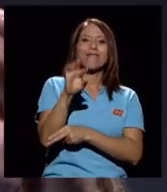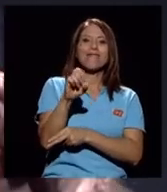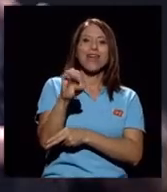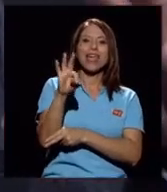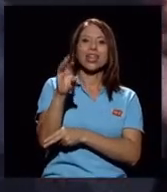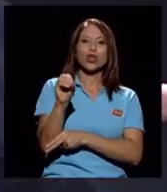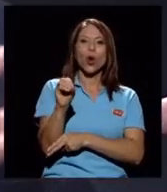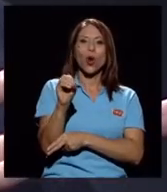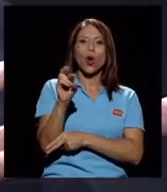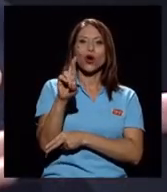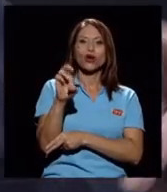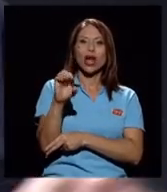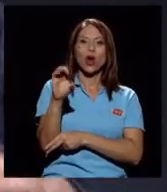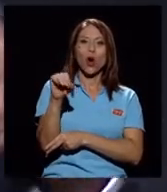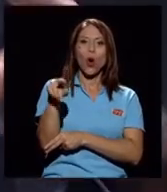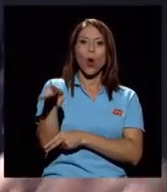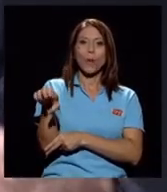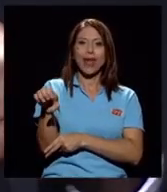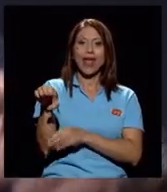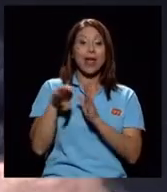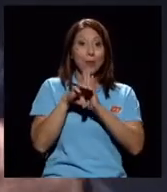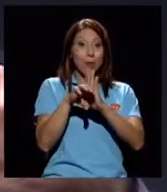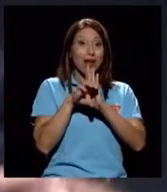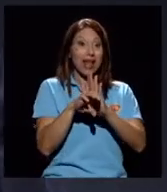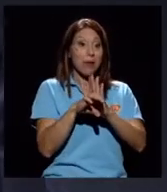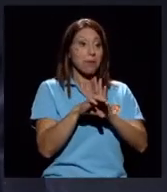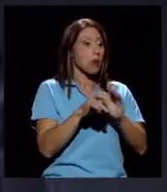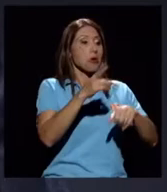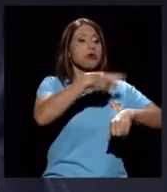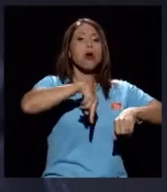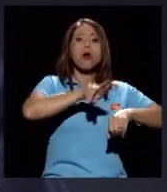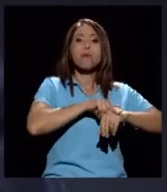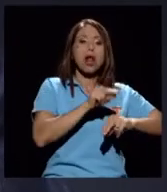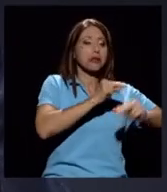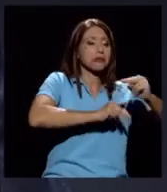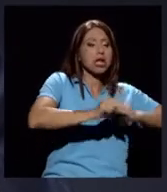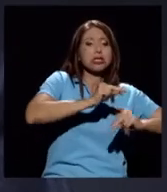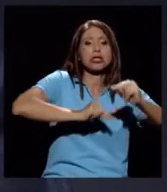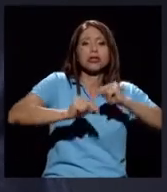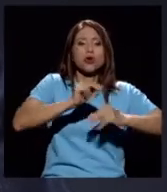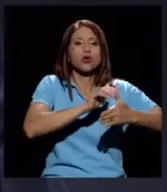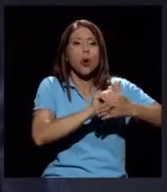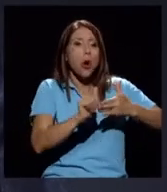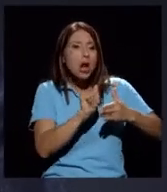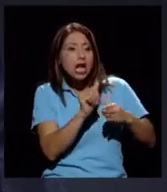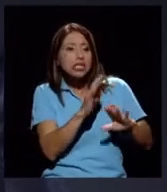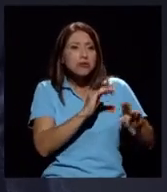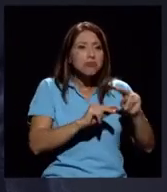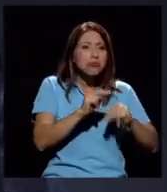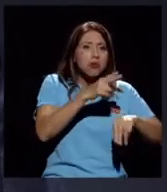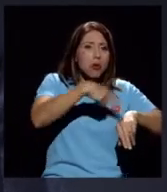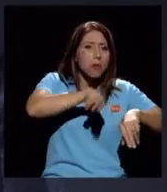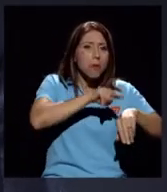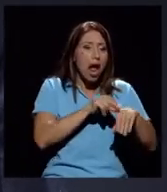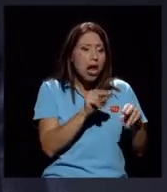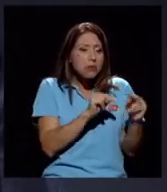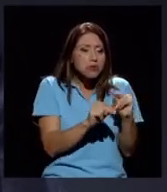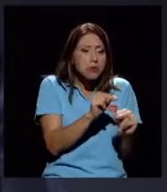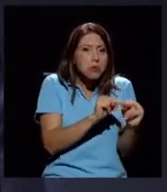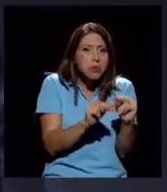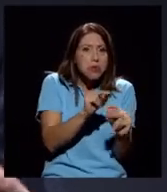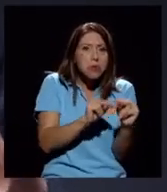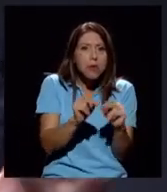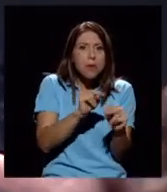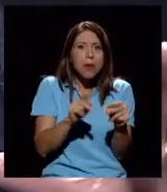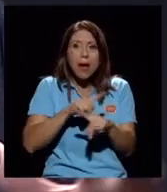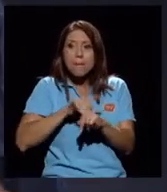cuantiosa en comparación con lo que son nuestras secciones normales de un mercado un mercadito pequeño y entonces alguien tiene que